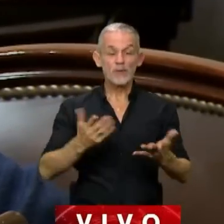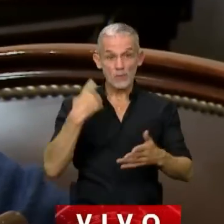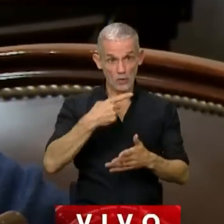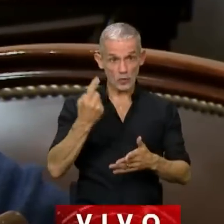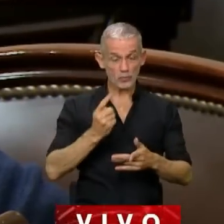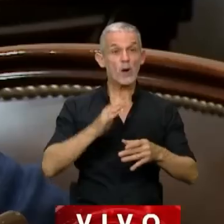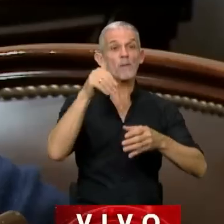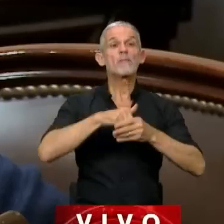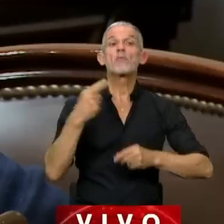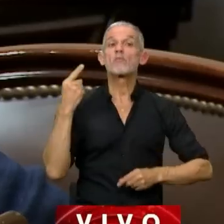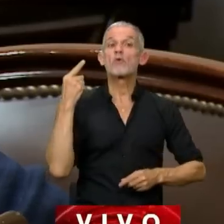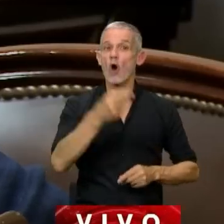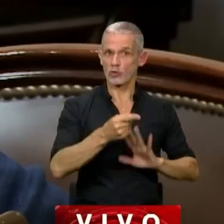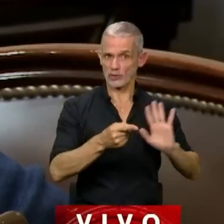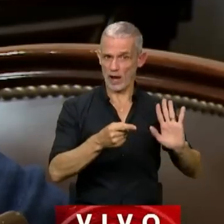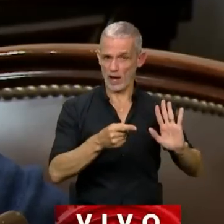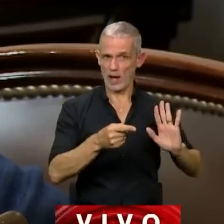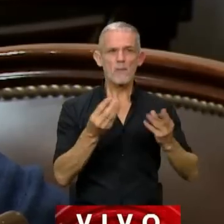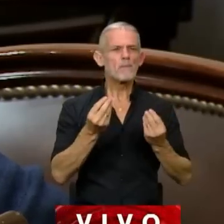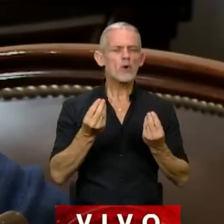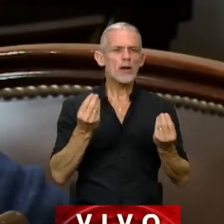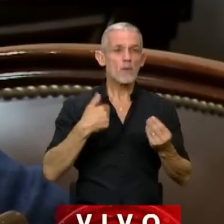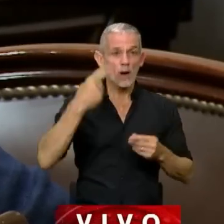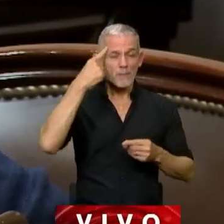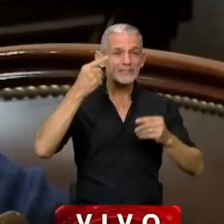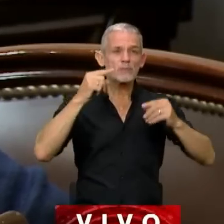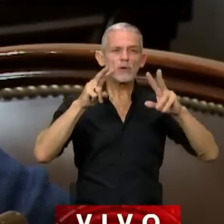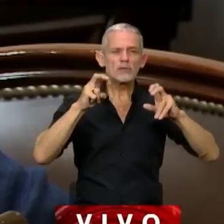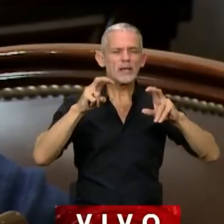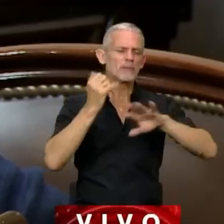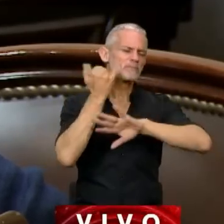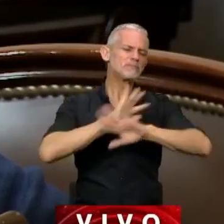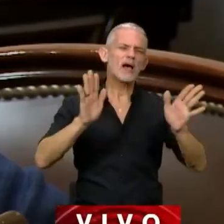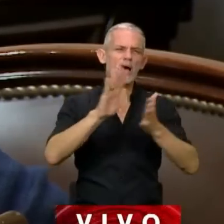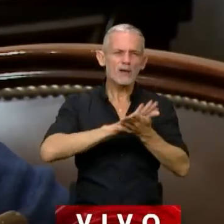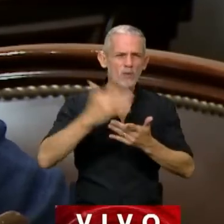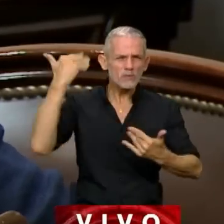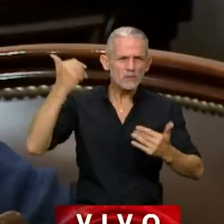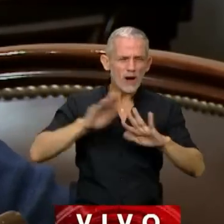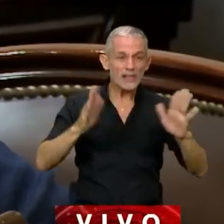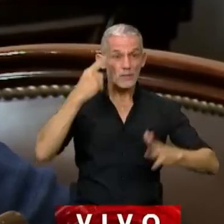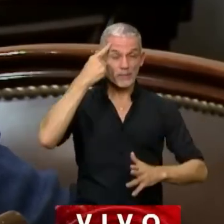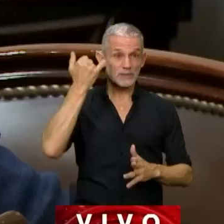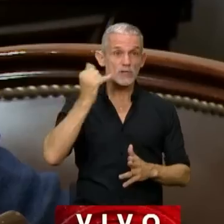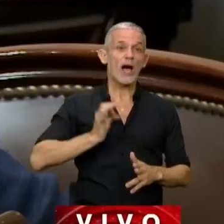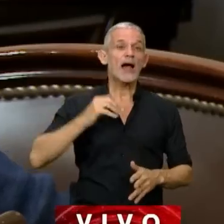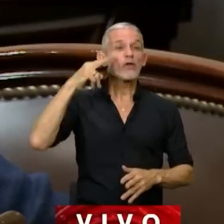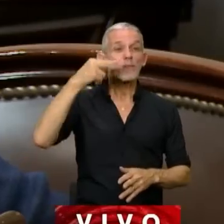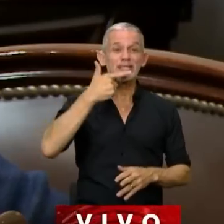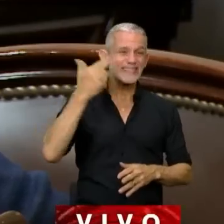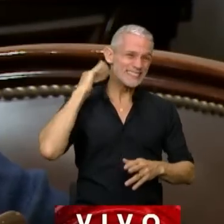Nosotros vamos a votar en contra, porque creemos que el tema está harto superado, porque creemos que en el año